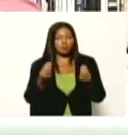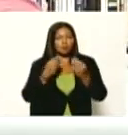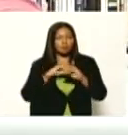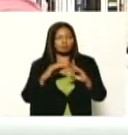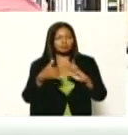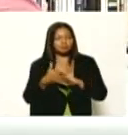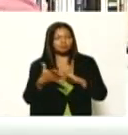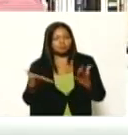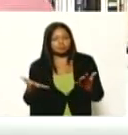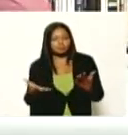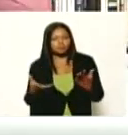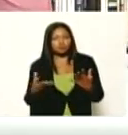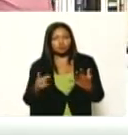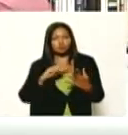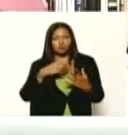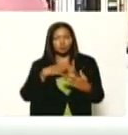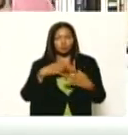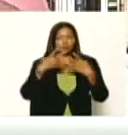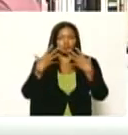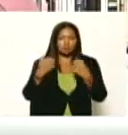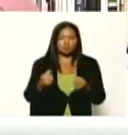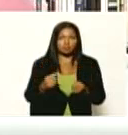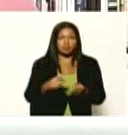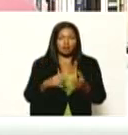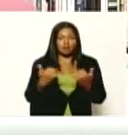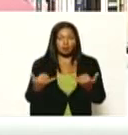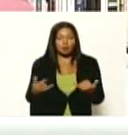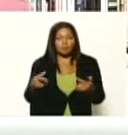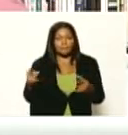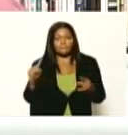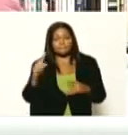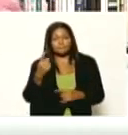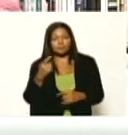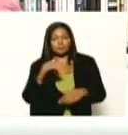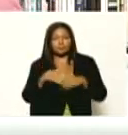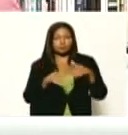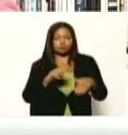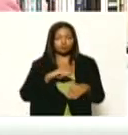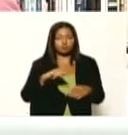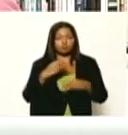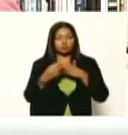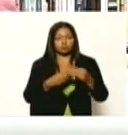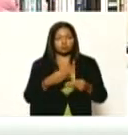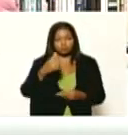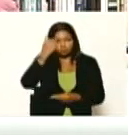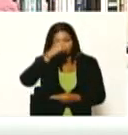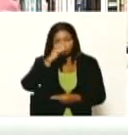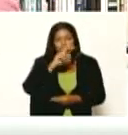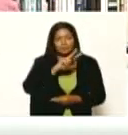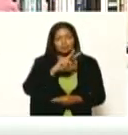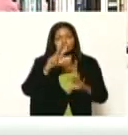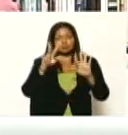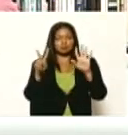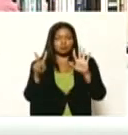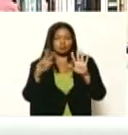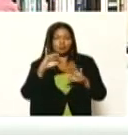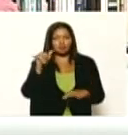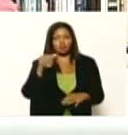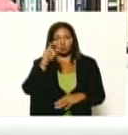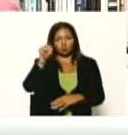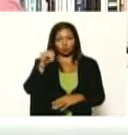que puedo entender, que ya en este primer paso que acabamos de dar el domingo 27 de